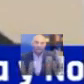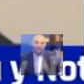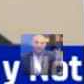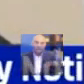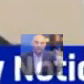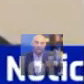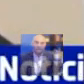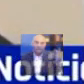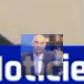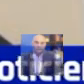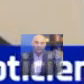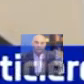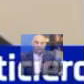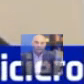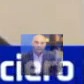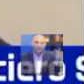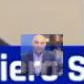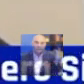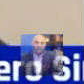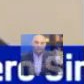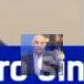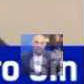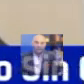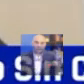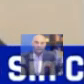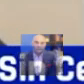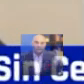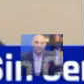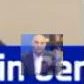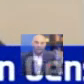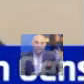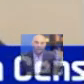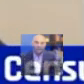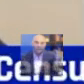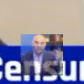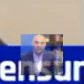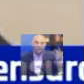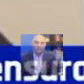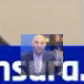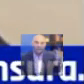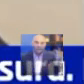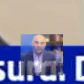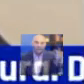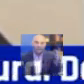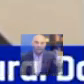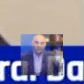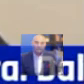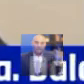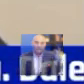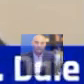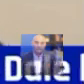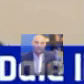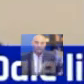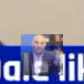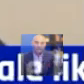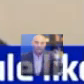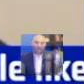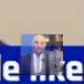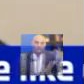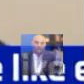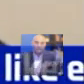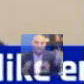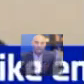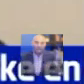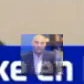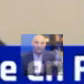comunista Francisco le hace el caldo gordo al comunista López Obrador. Por ahí va la cosa. Así se anunció